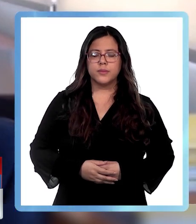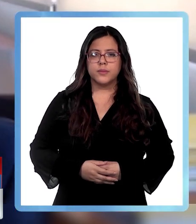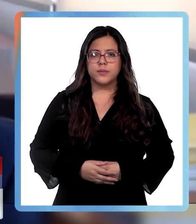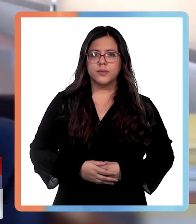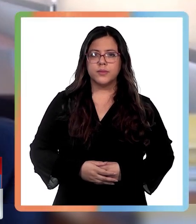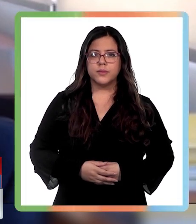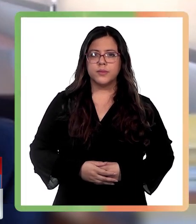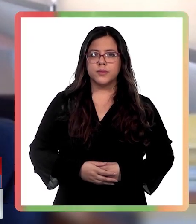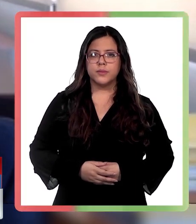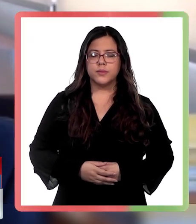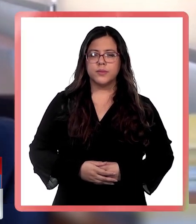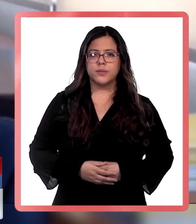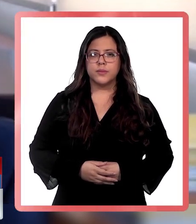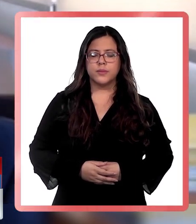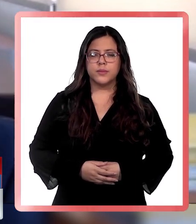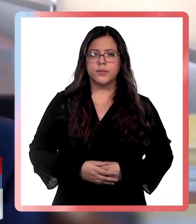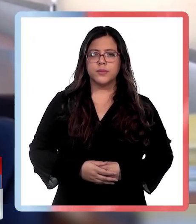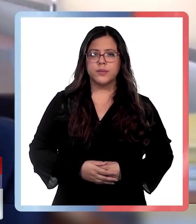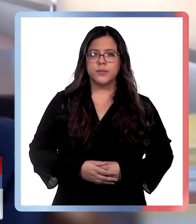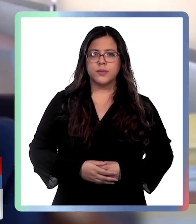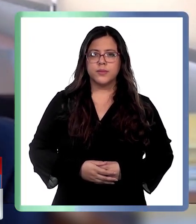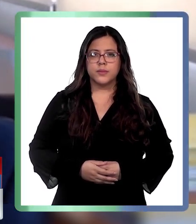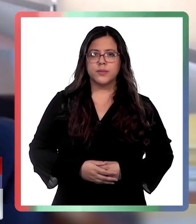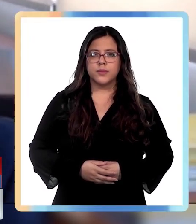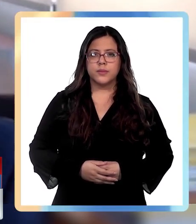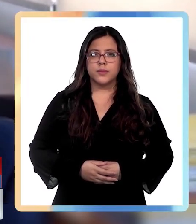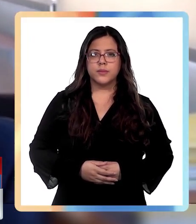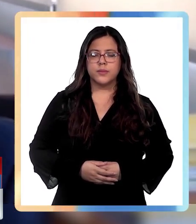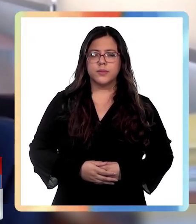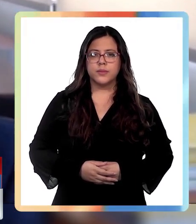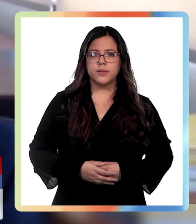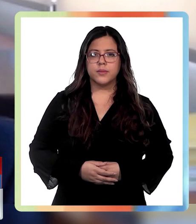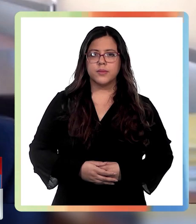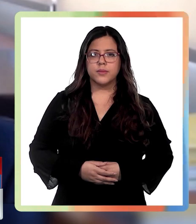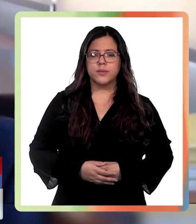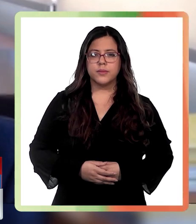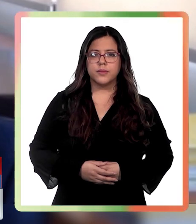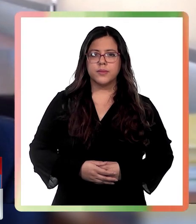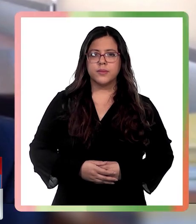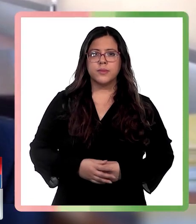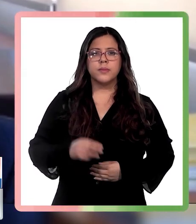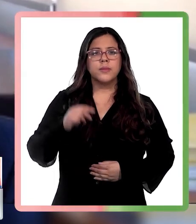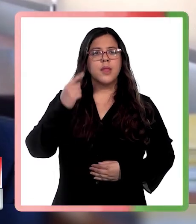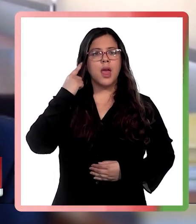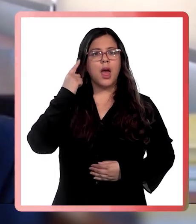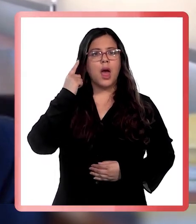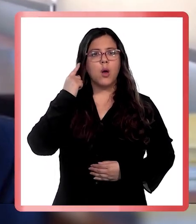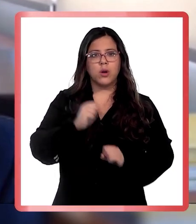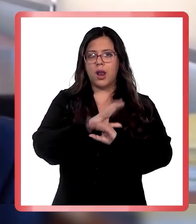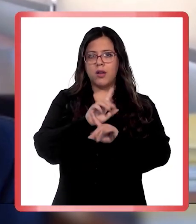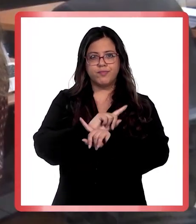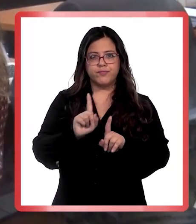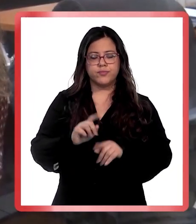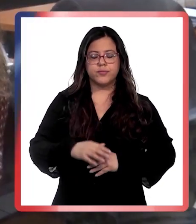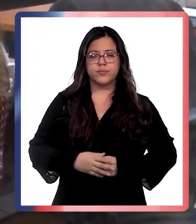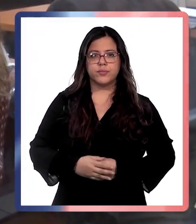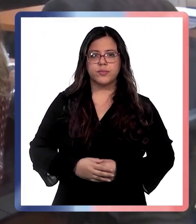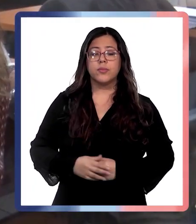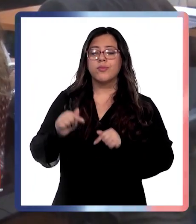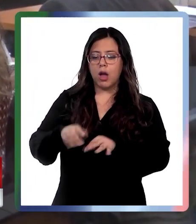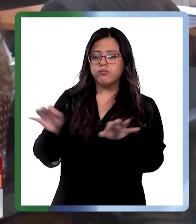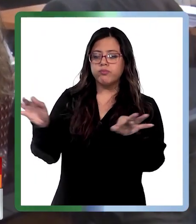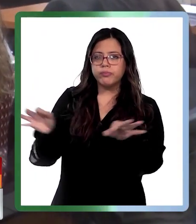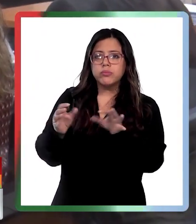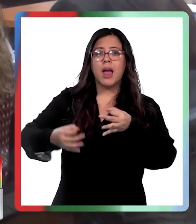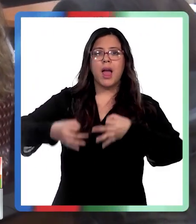fundaciones y otros, demandando en consecuencia fondos fiscales para fines diversos los permitidos por las transferencias de fondos del PAP. Según